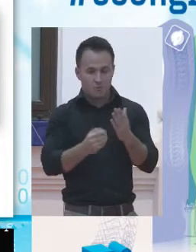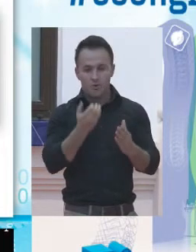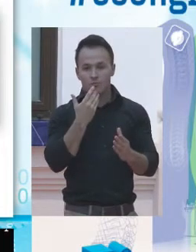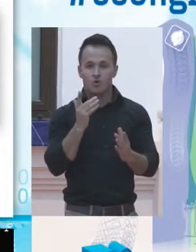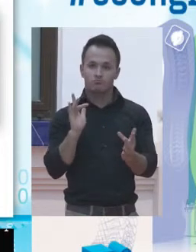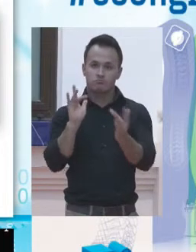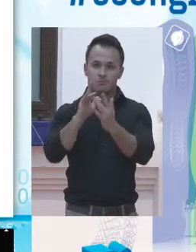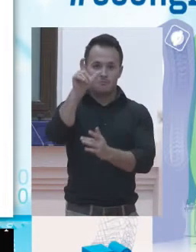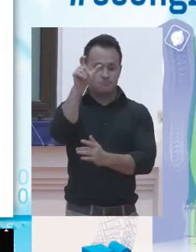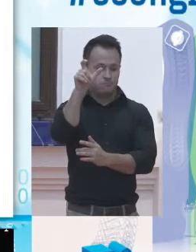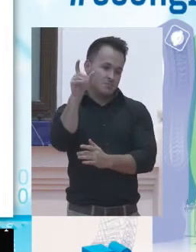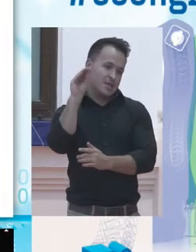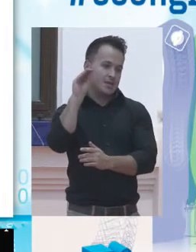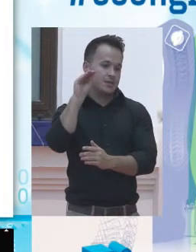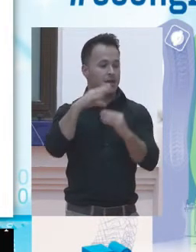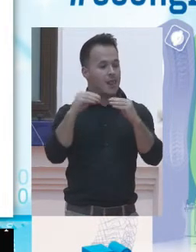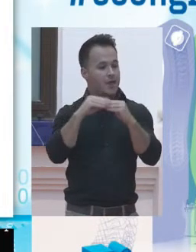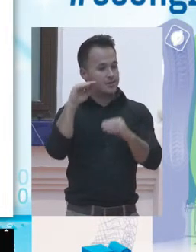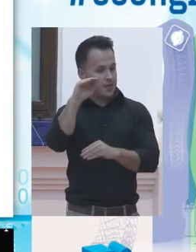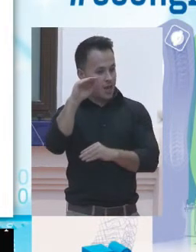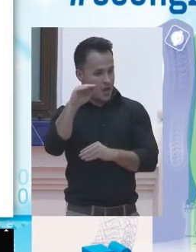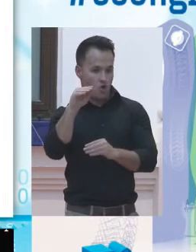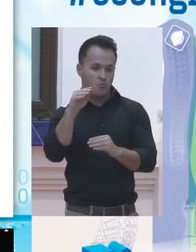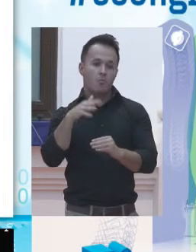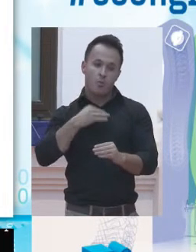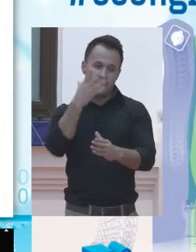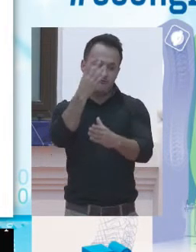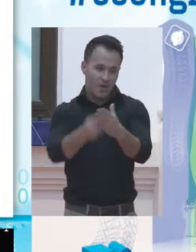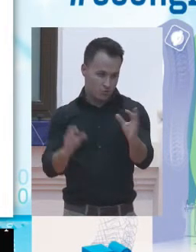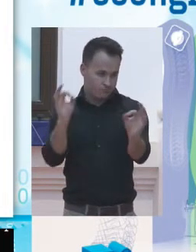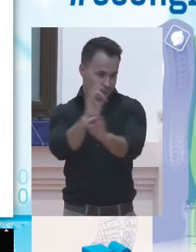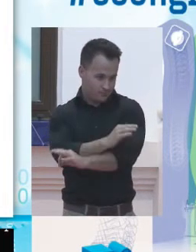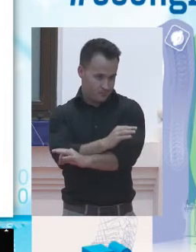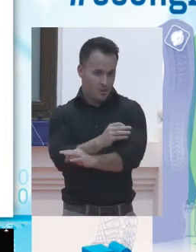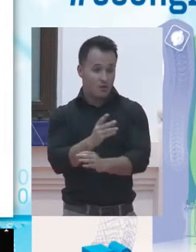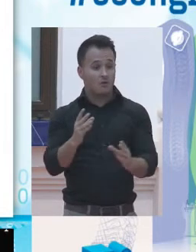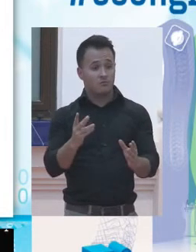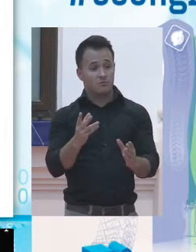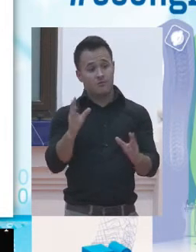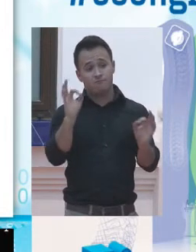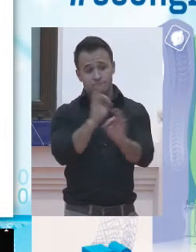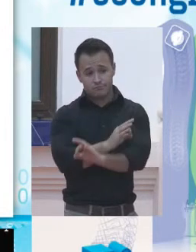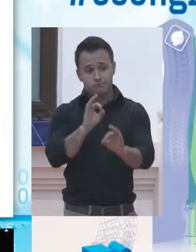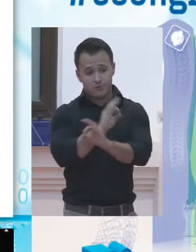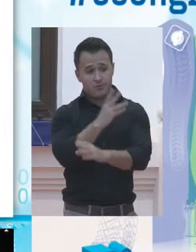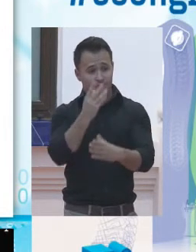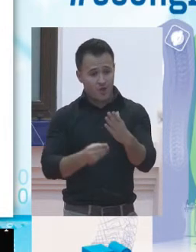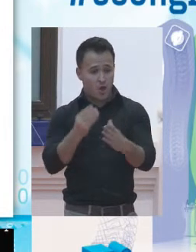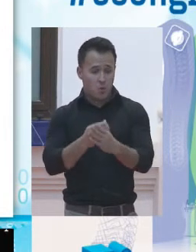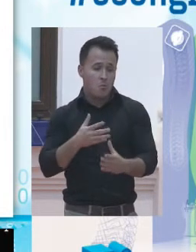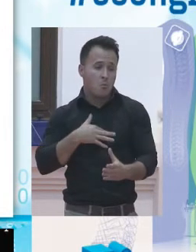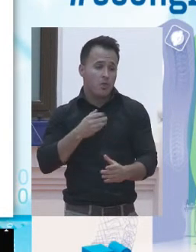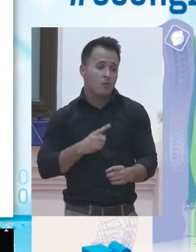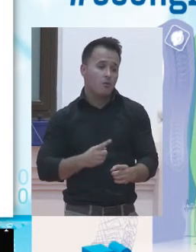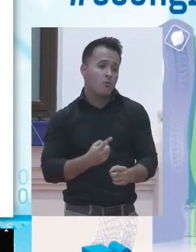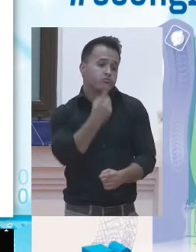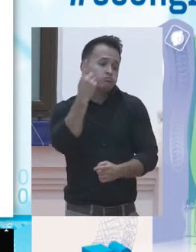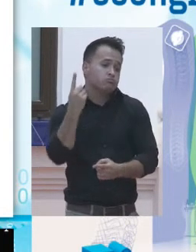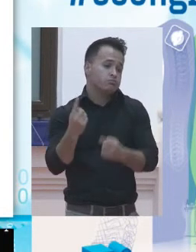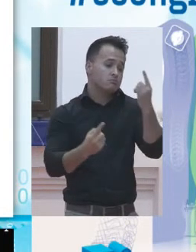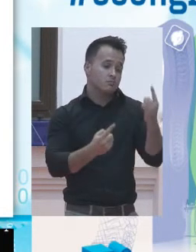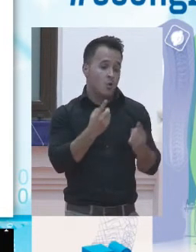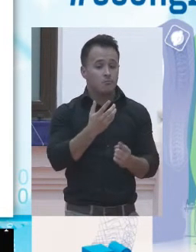extranjero, en ese tipo de cosas que siempre producen un fallo. Y que hay algunos fallos que sí se producen eventualmente por